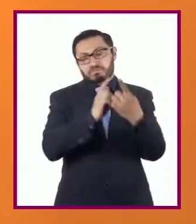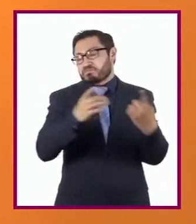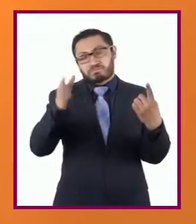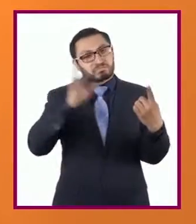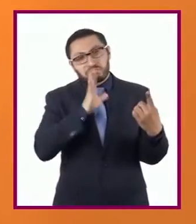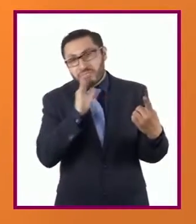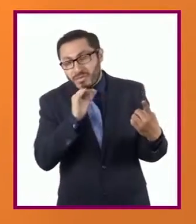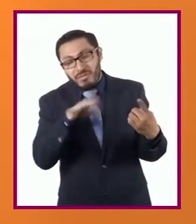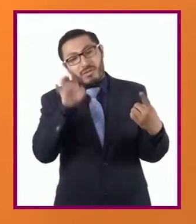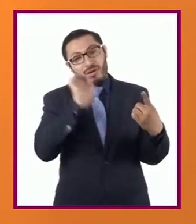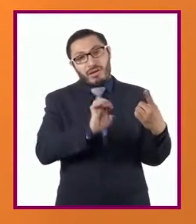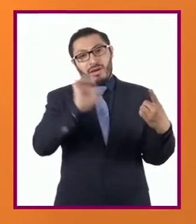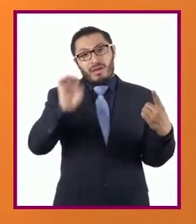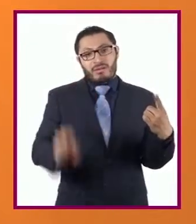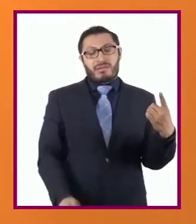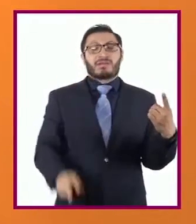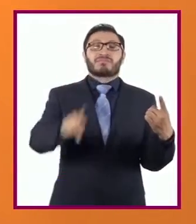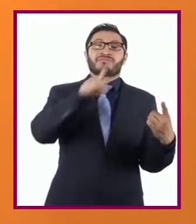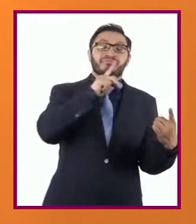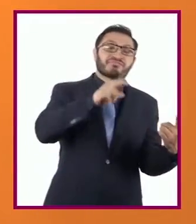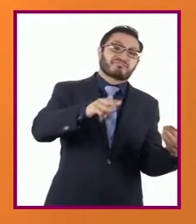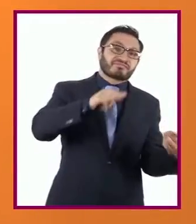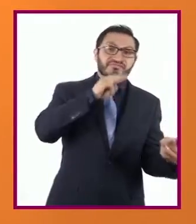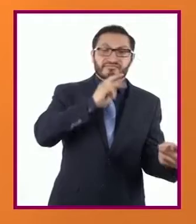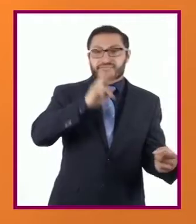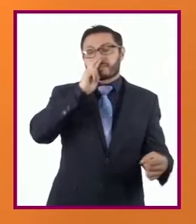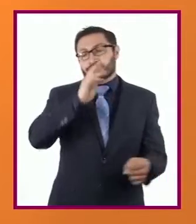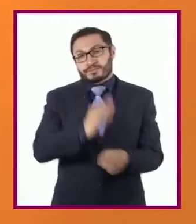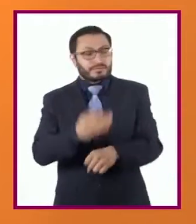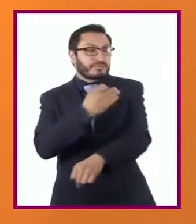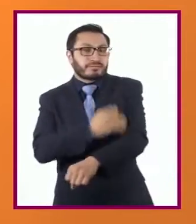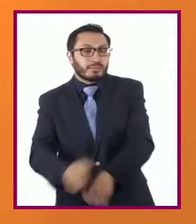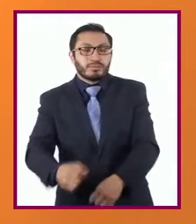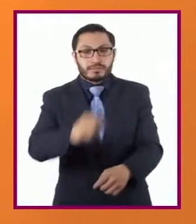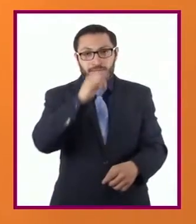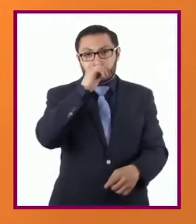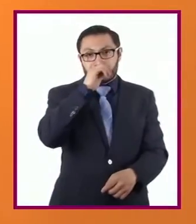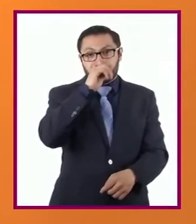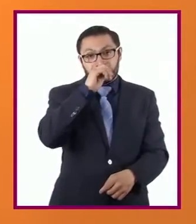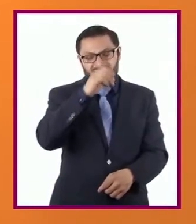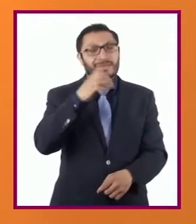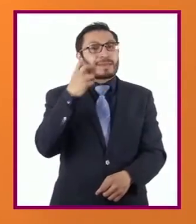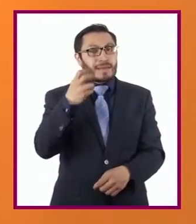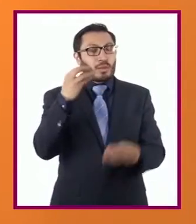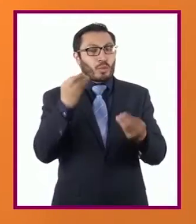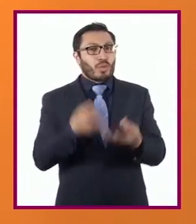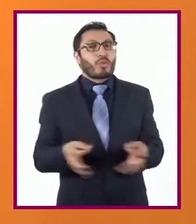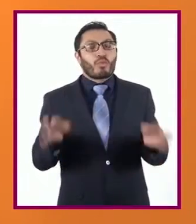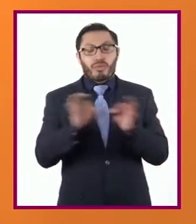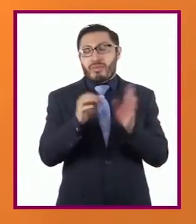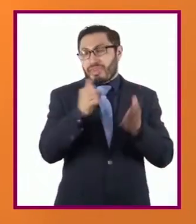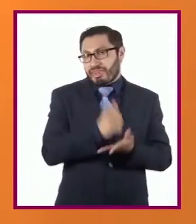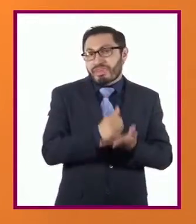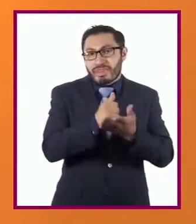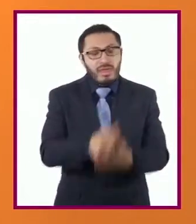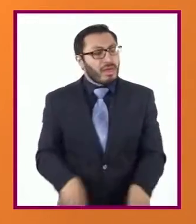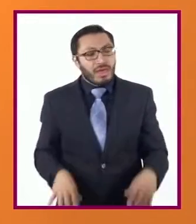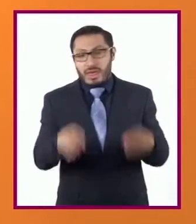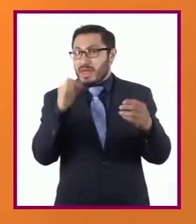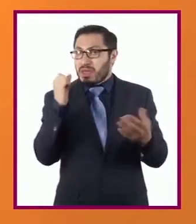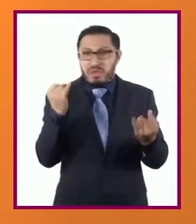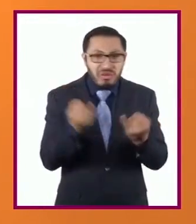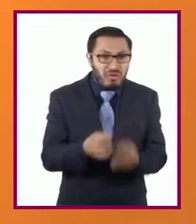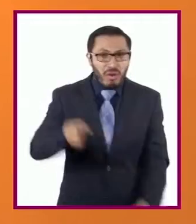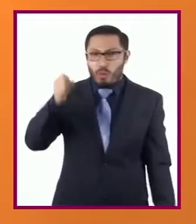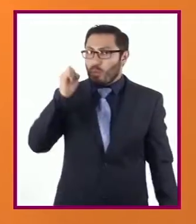los padres tienen una función o los tutores tienen una función importante. Y también, afortunadamente, ya estamos en una época